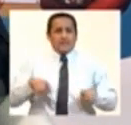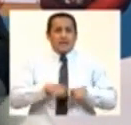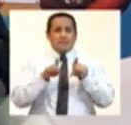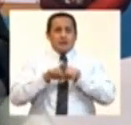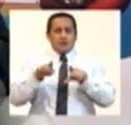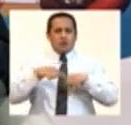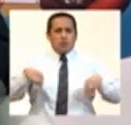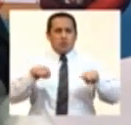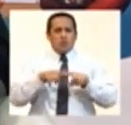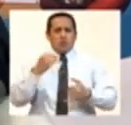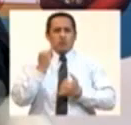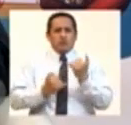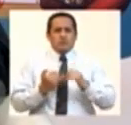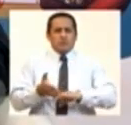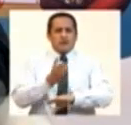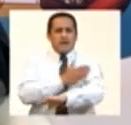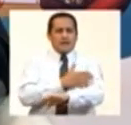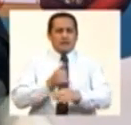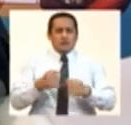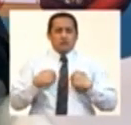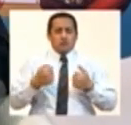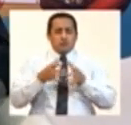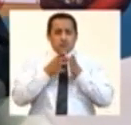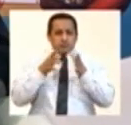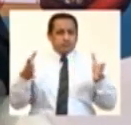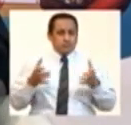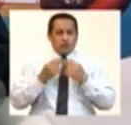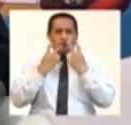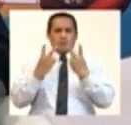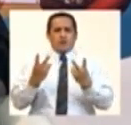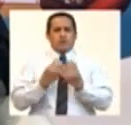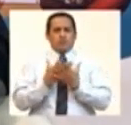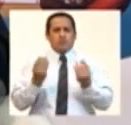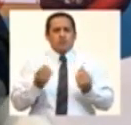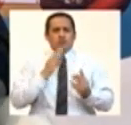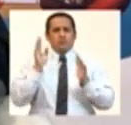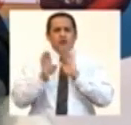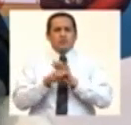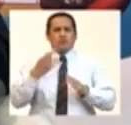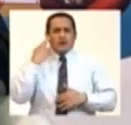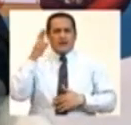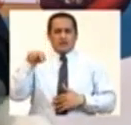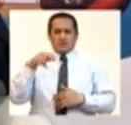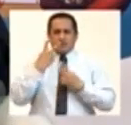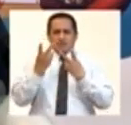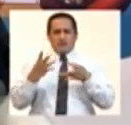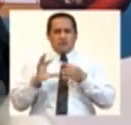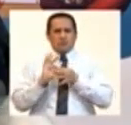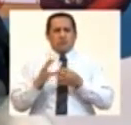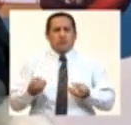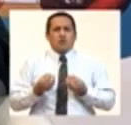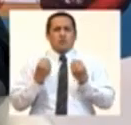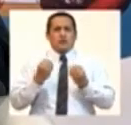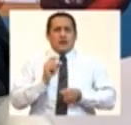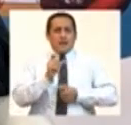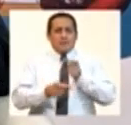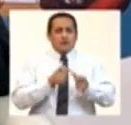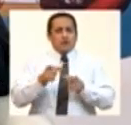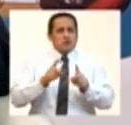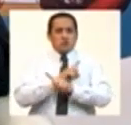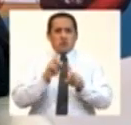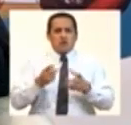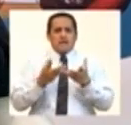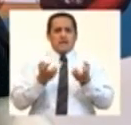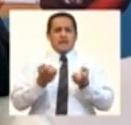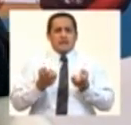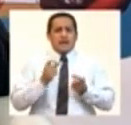cambio, con estos últimos, yo no veo la causal, la razón de reconciliarse. La